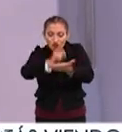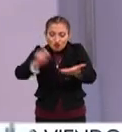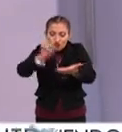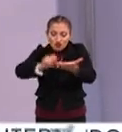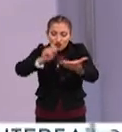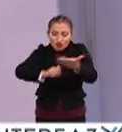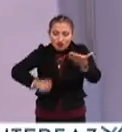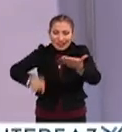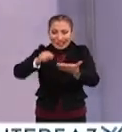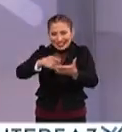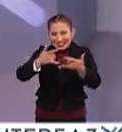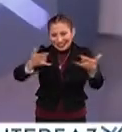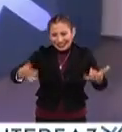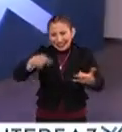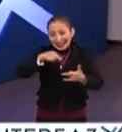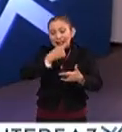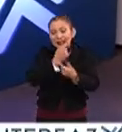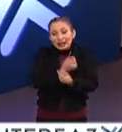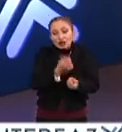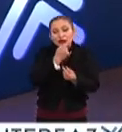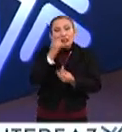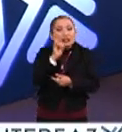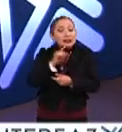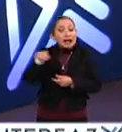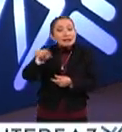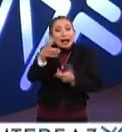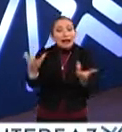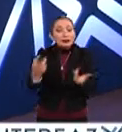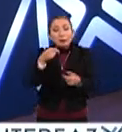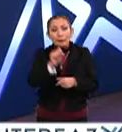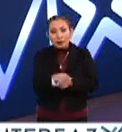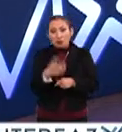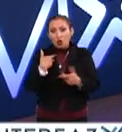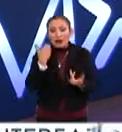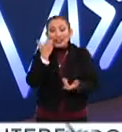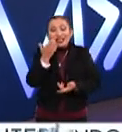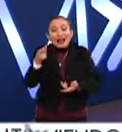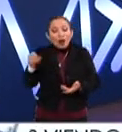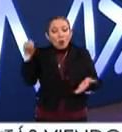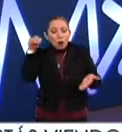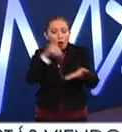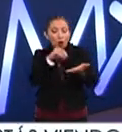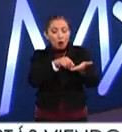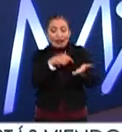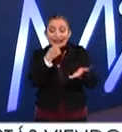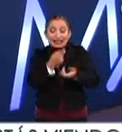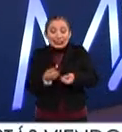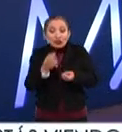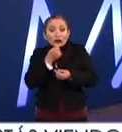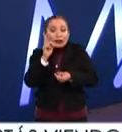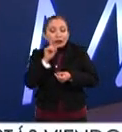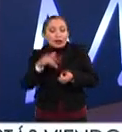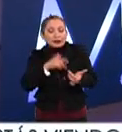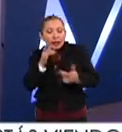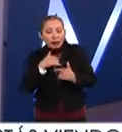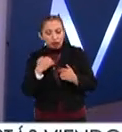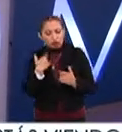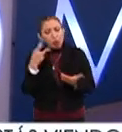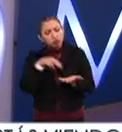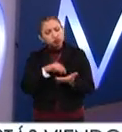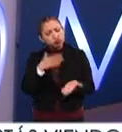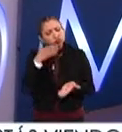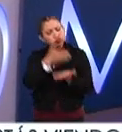de narrativa, de cuento de niñas y niños, los cuales pues lo que justamente buscan es que las niñas y niños sientan